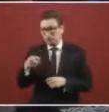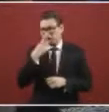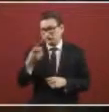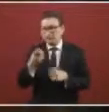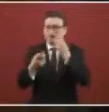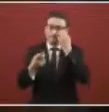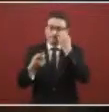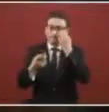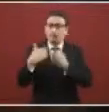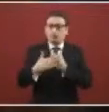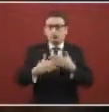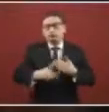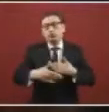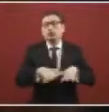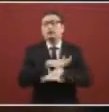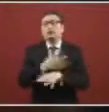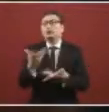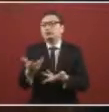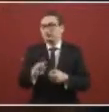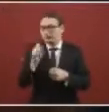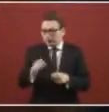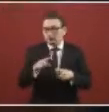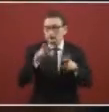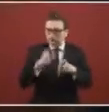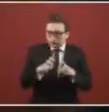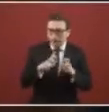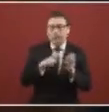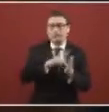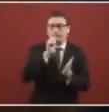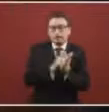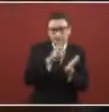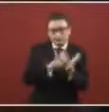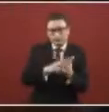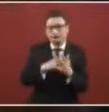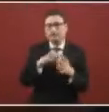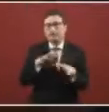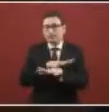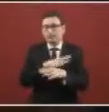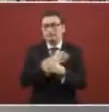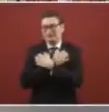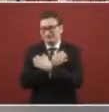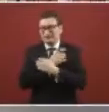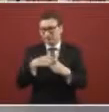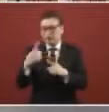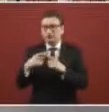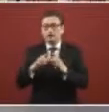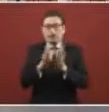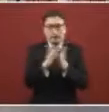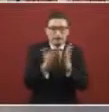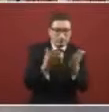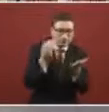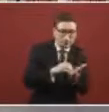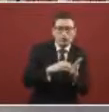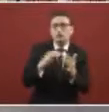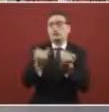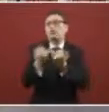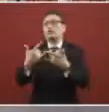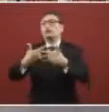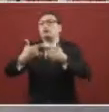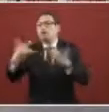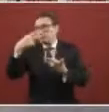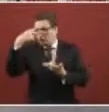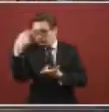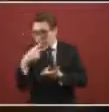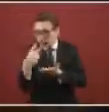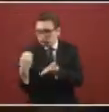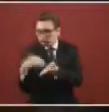qué es lo que va a cambiar también en el marco de esta reforma educativa que se ha aprobado en los libros de texto en la historia de méxico vamos a reescribir la